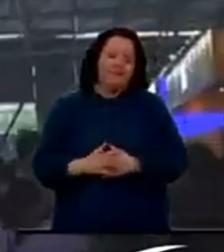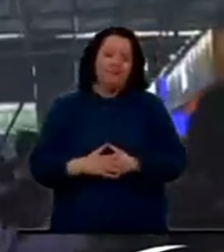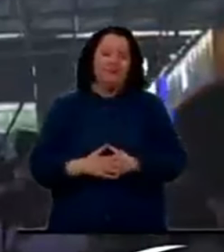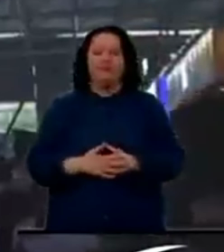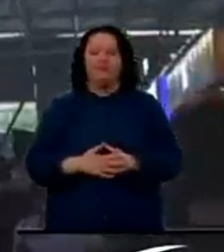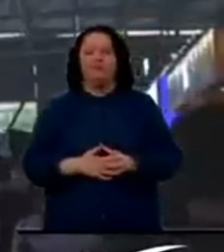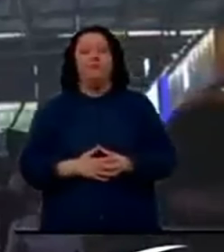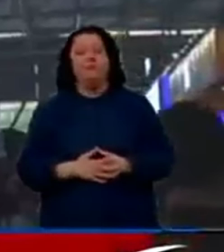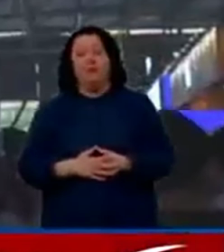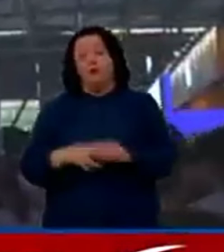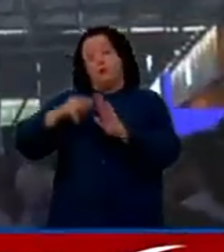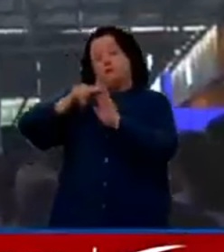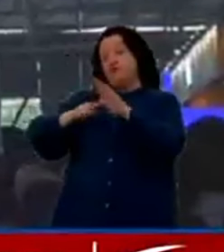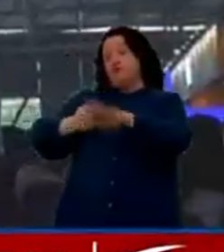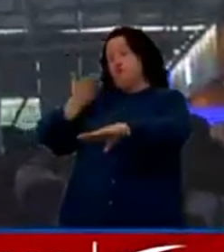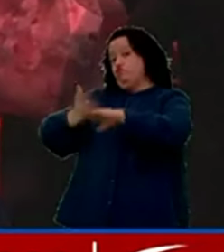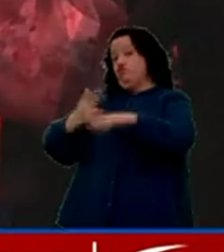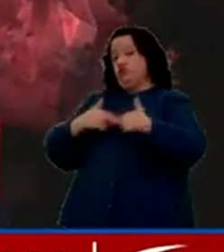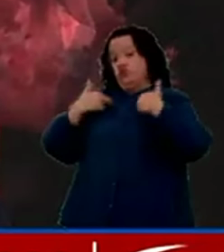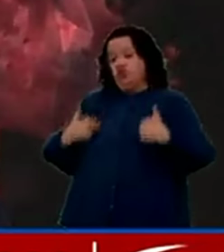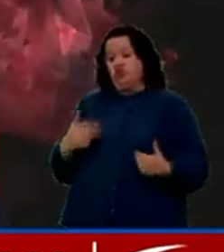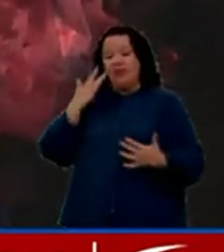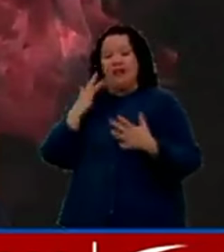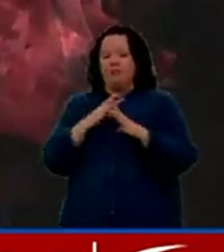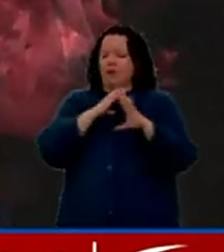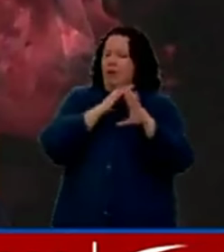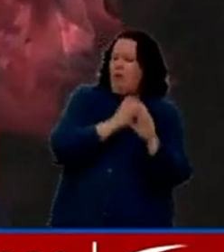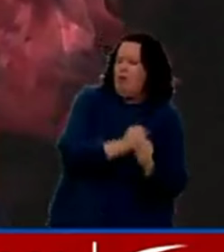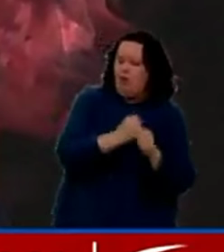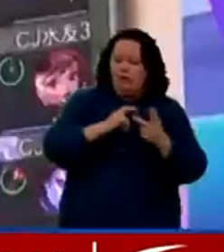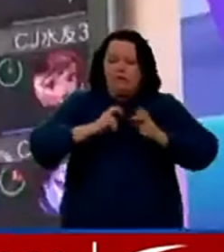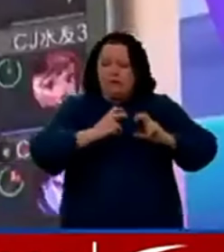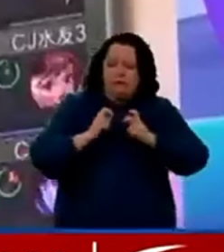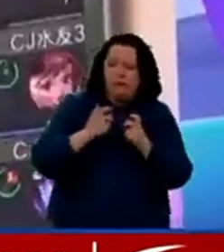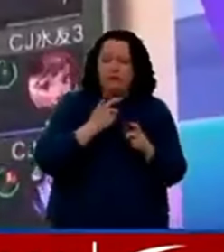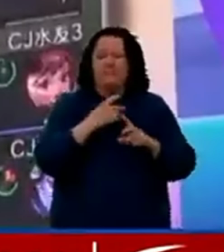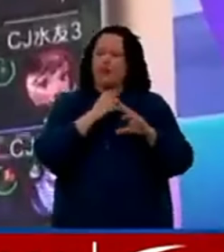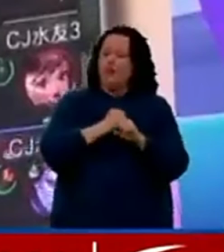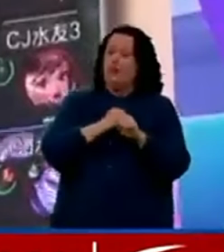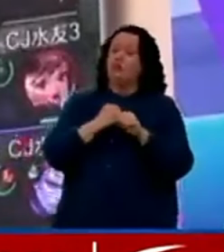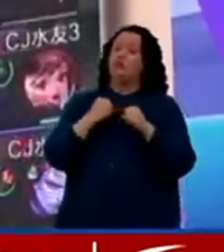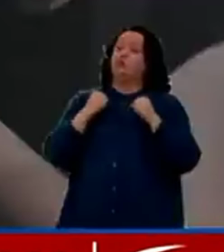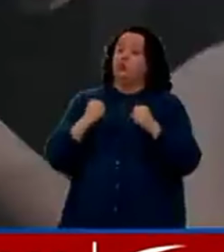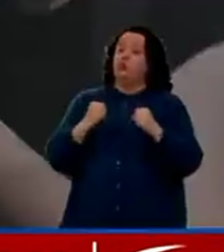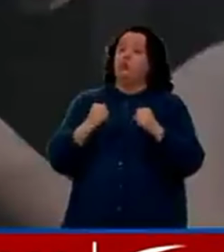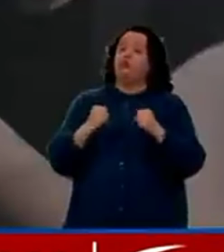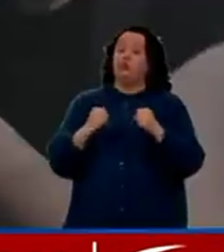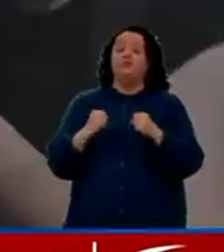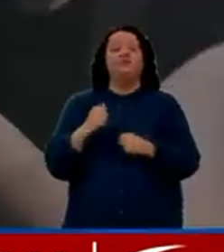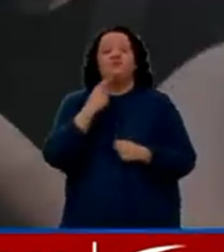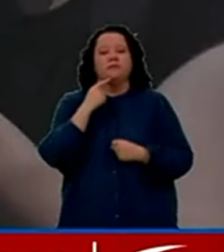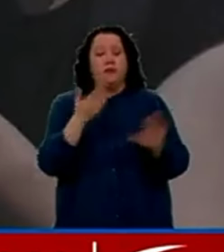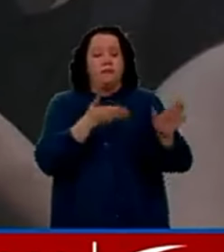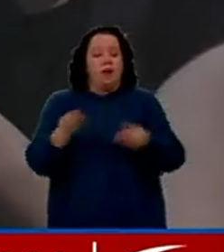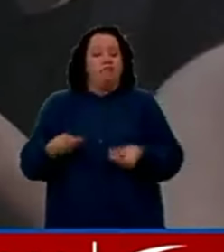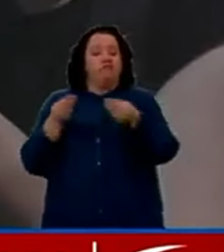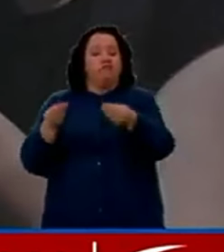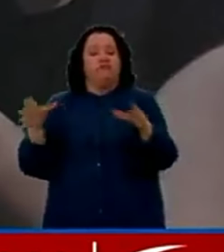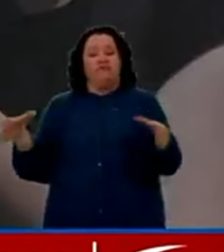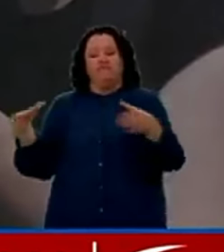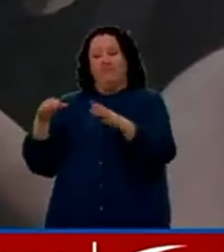Las medidas que propone China para luchar contra la obsesión por los videojuegos son drásticas. El plan anunciado hoy por el